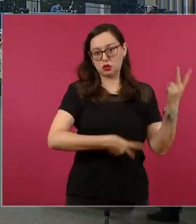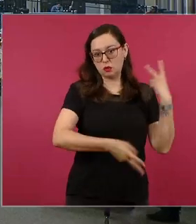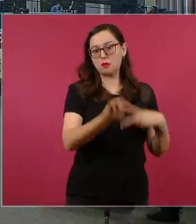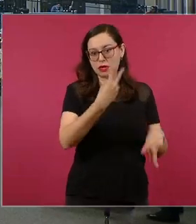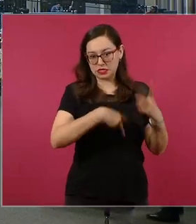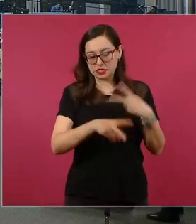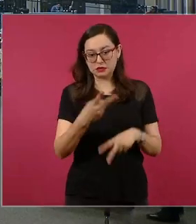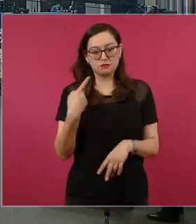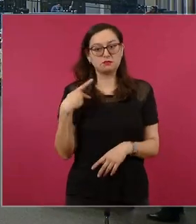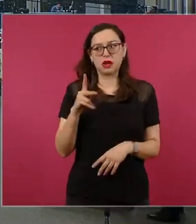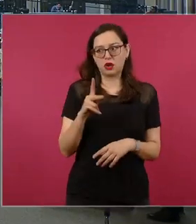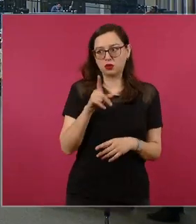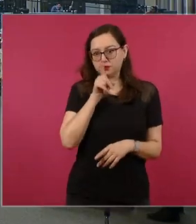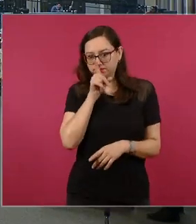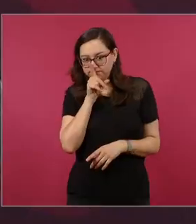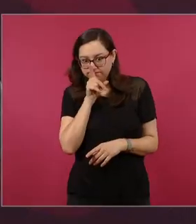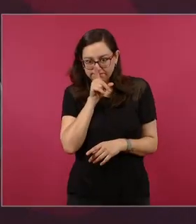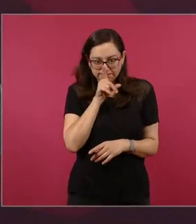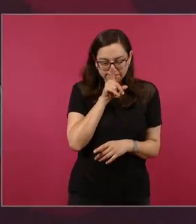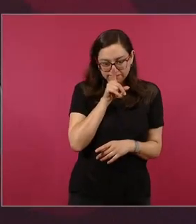pero voy a estar allá.